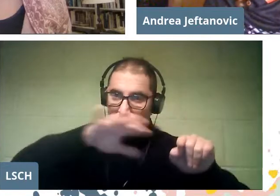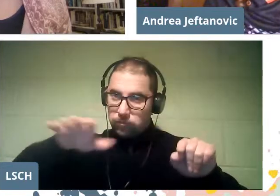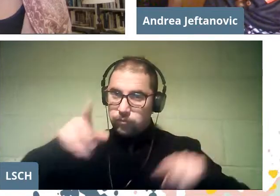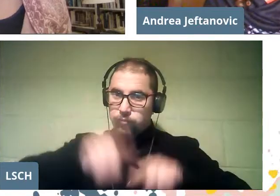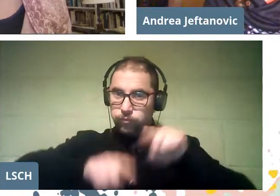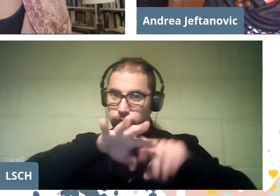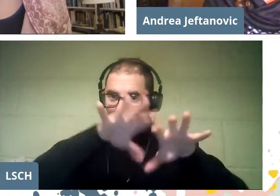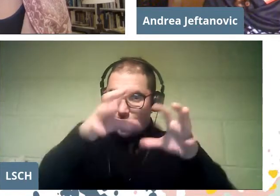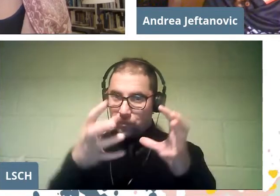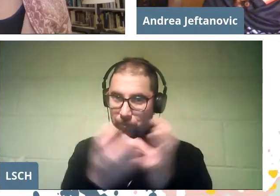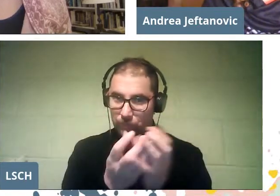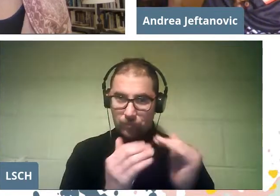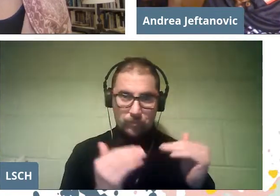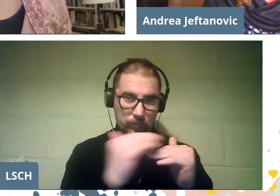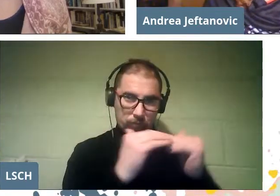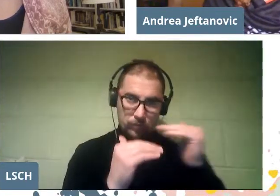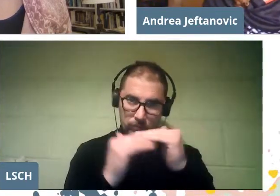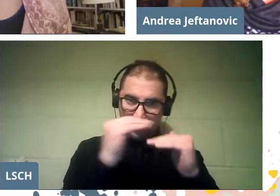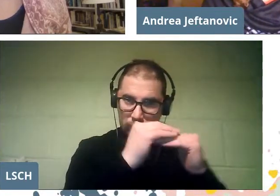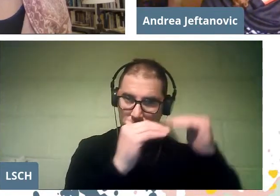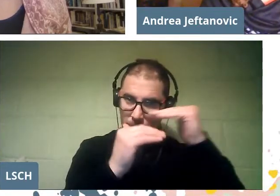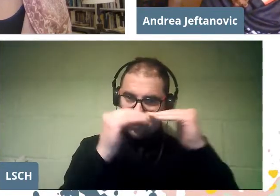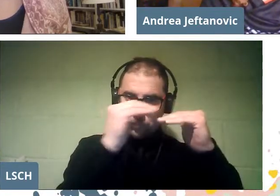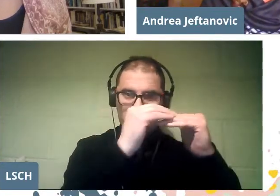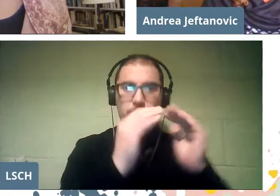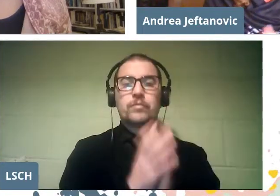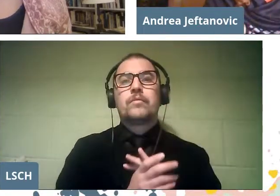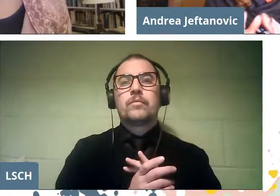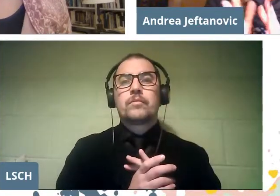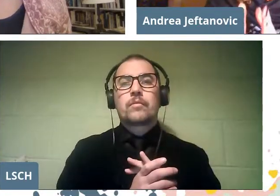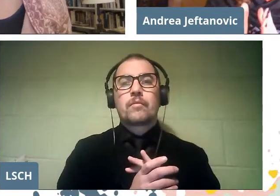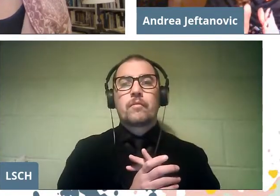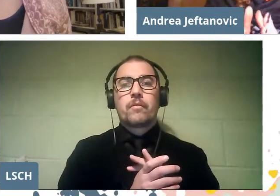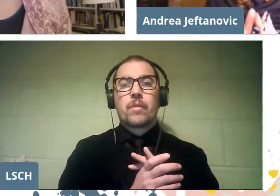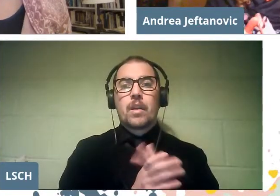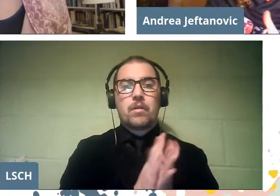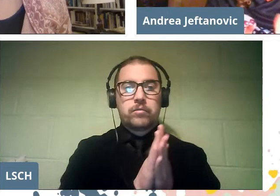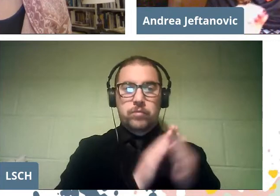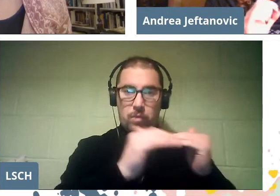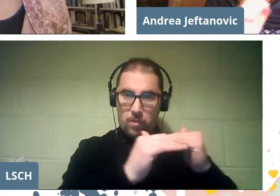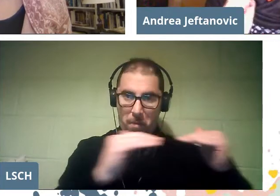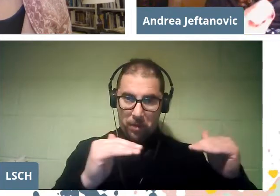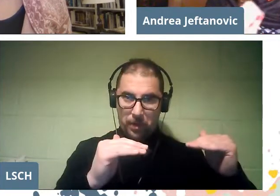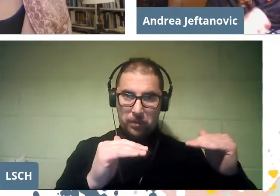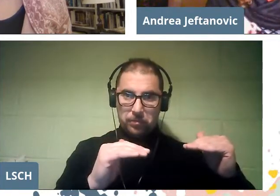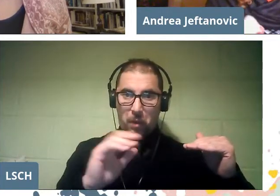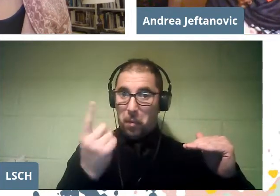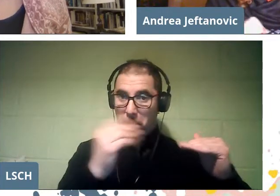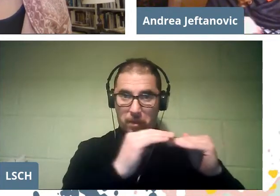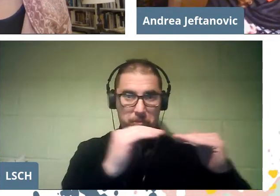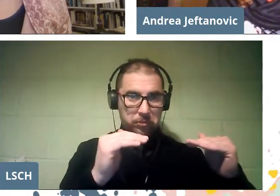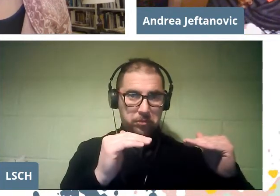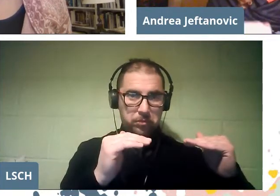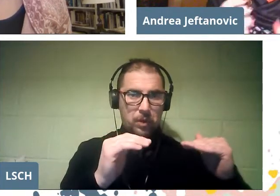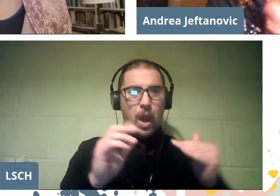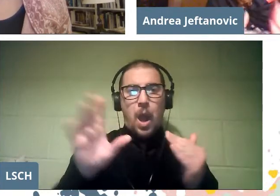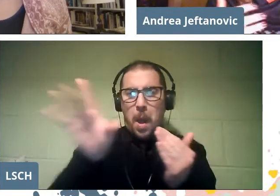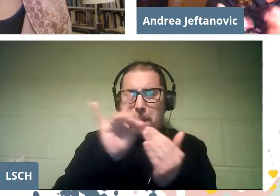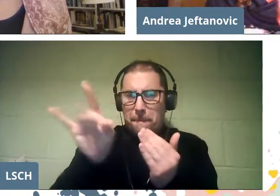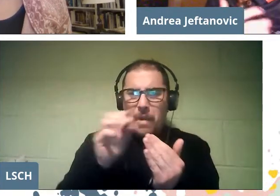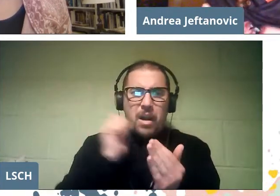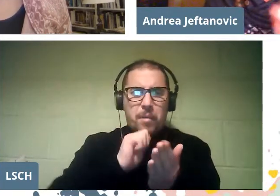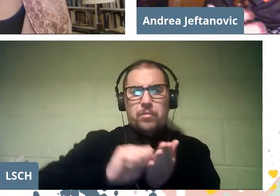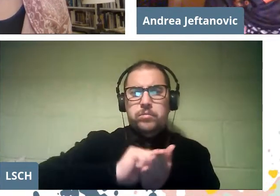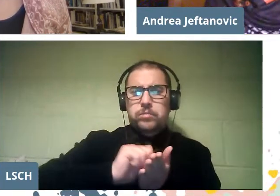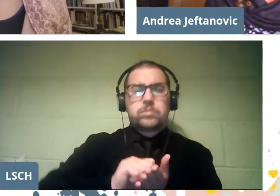cuando fui organizando estas escrituras caminantes. Hay un primer momento de tomar apuntes, casi en